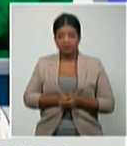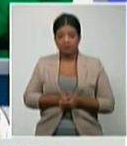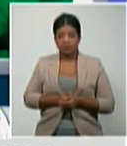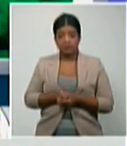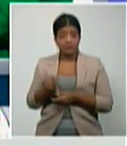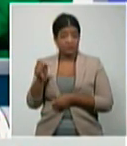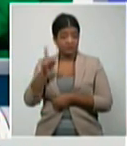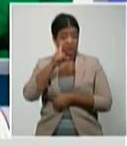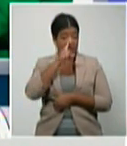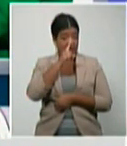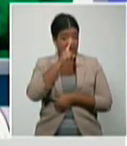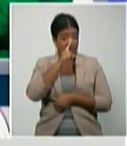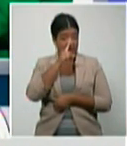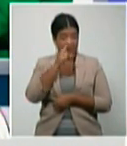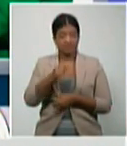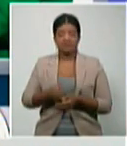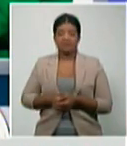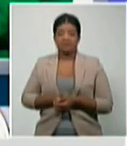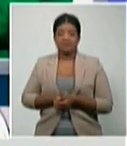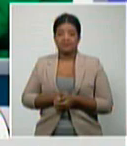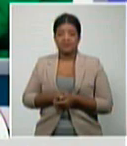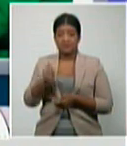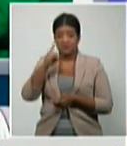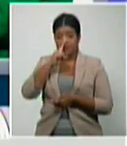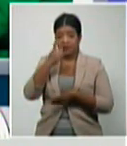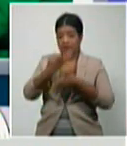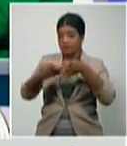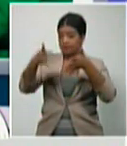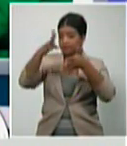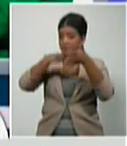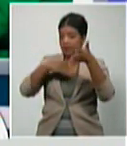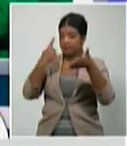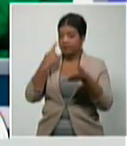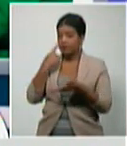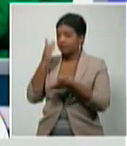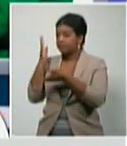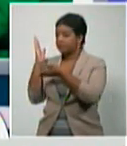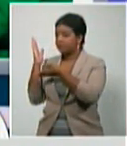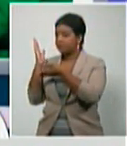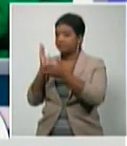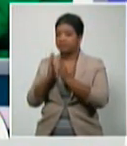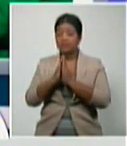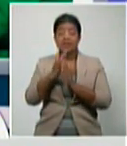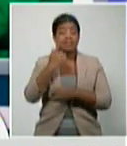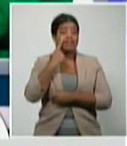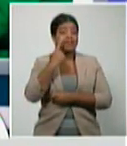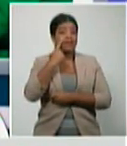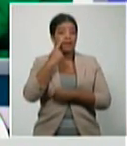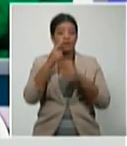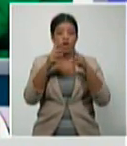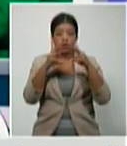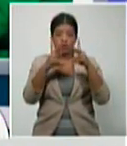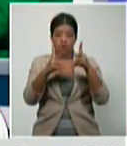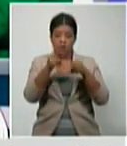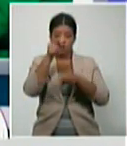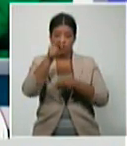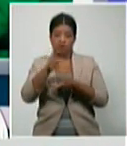Finalmente, hay un gráfico de barras donde se ve el número de casos